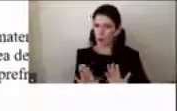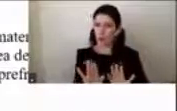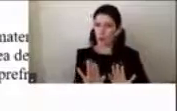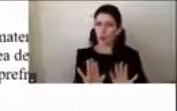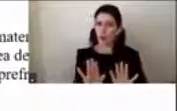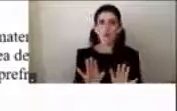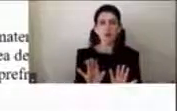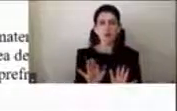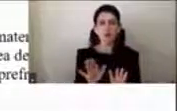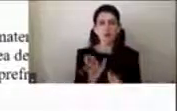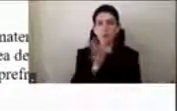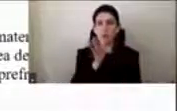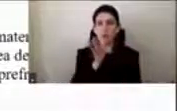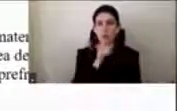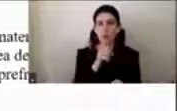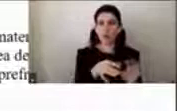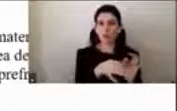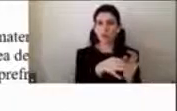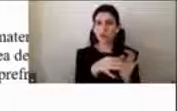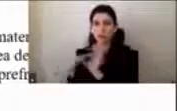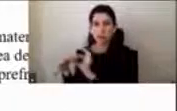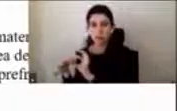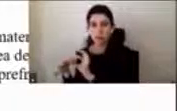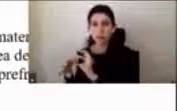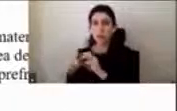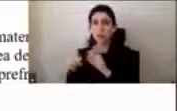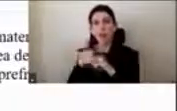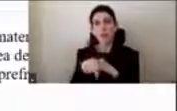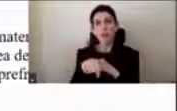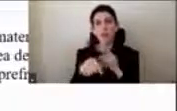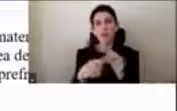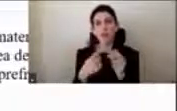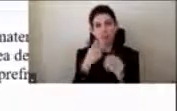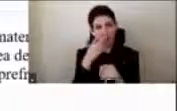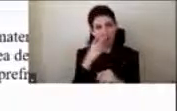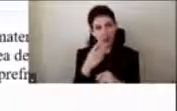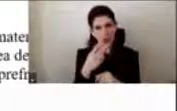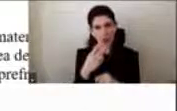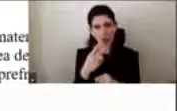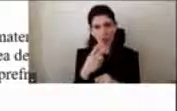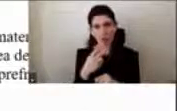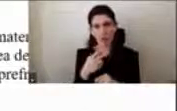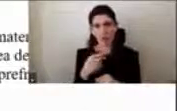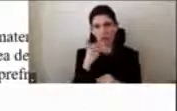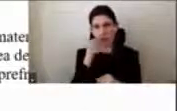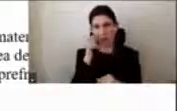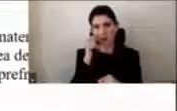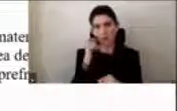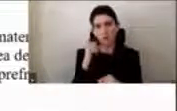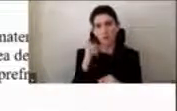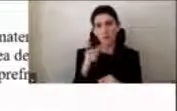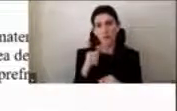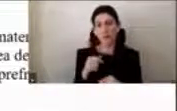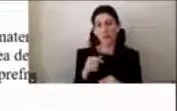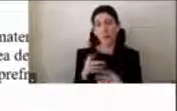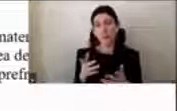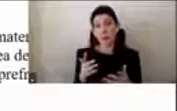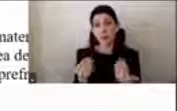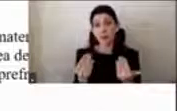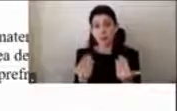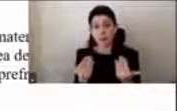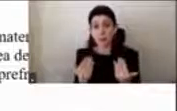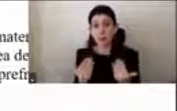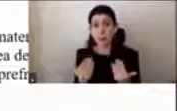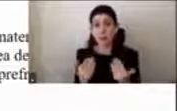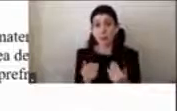resultados, dado la naturaleza más bien asociativa de los análisis. Sin embargo, bueno, y que es necesario ir robusteciendo